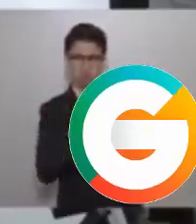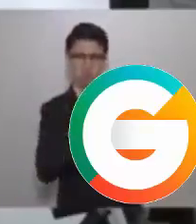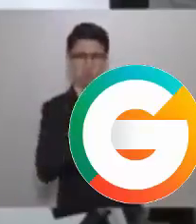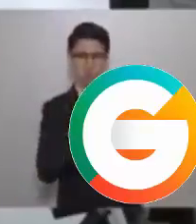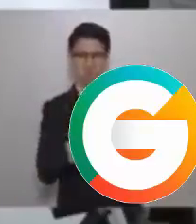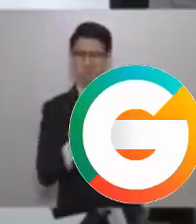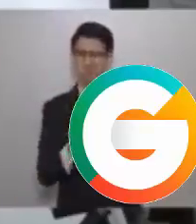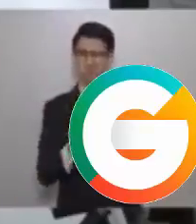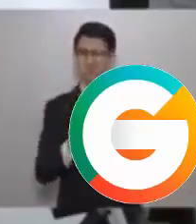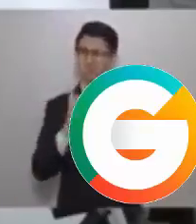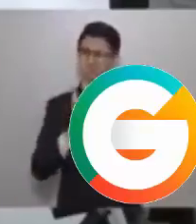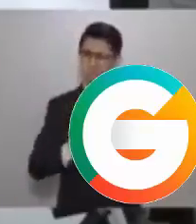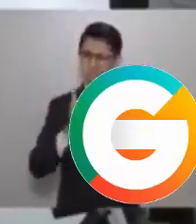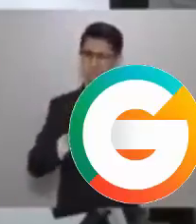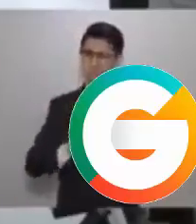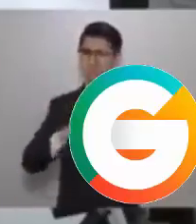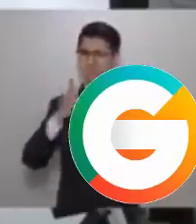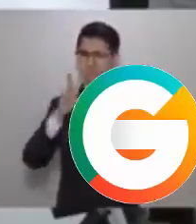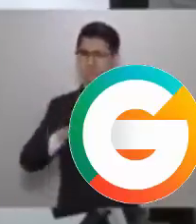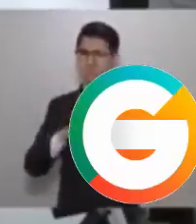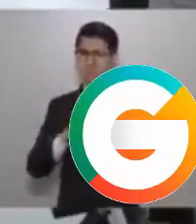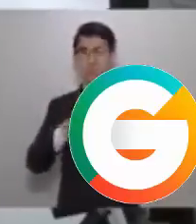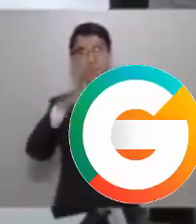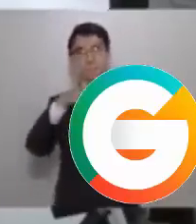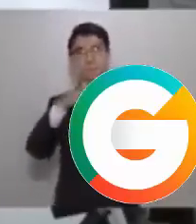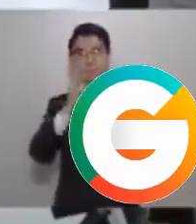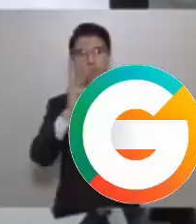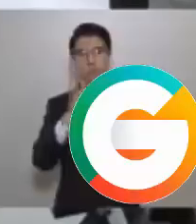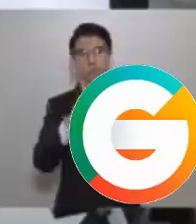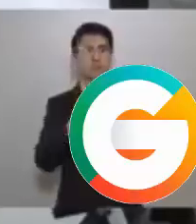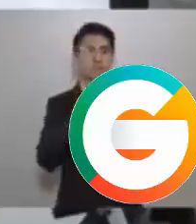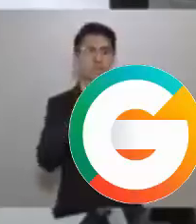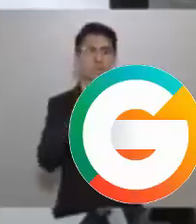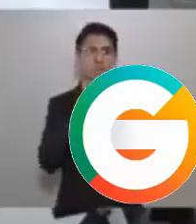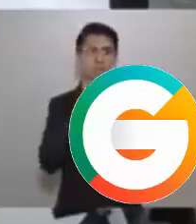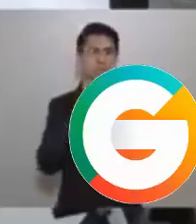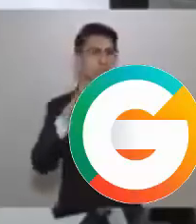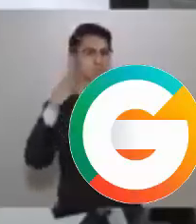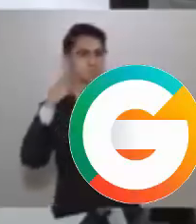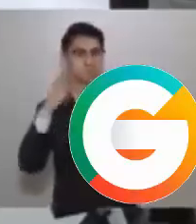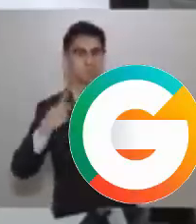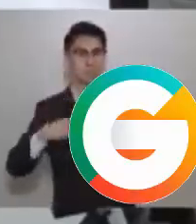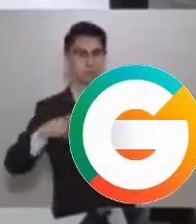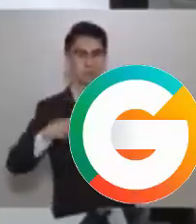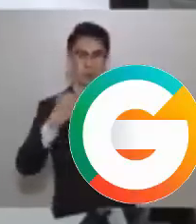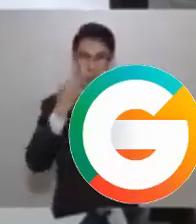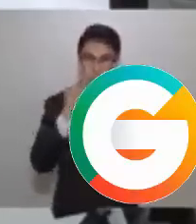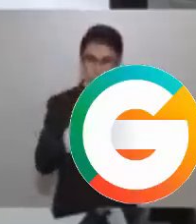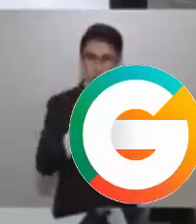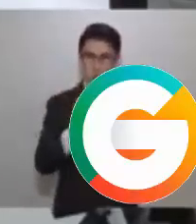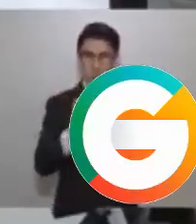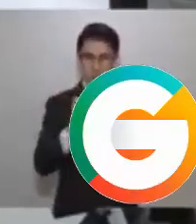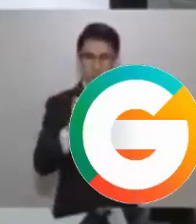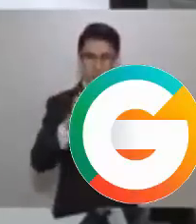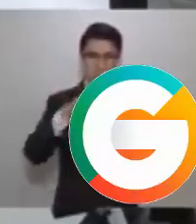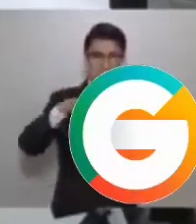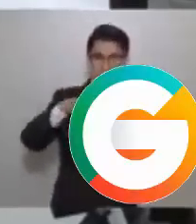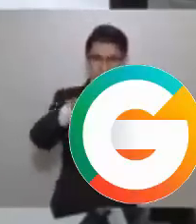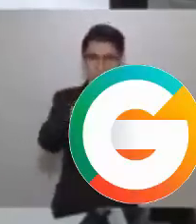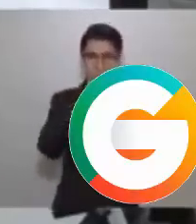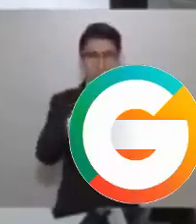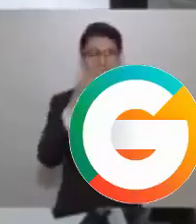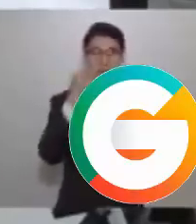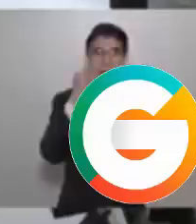embargo, tenemos noticia de que las personas que fueron agredidas, algunas de ellas